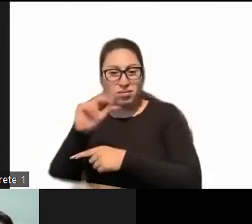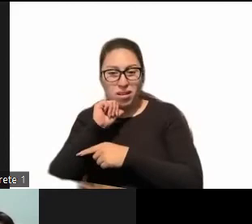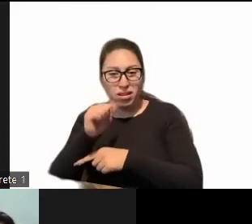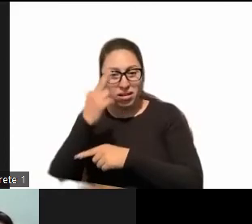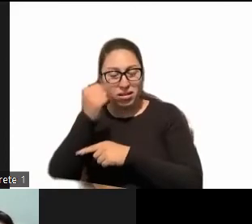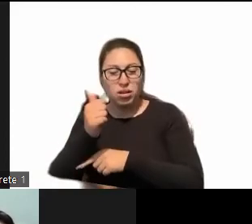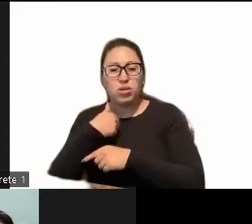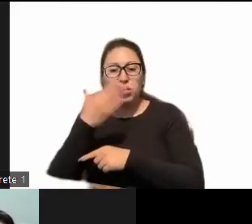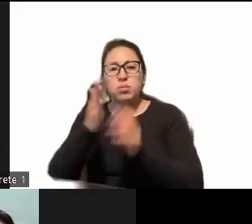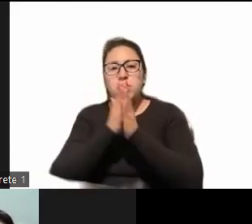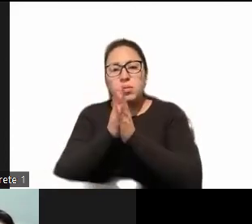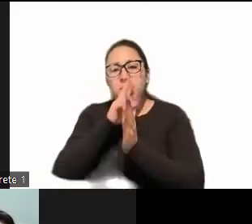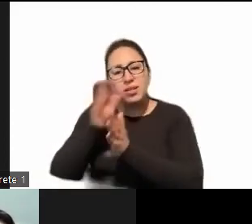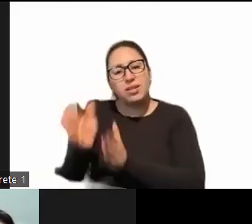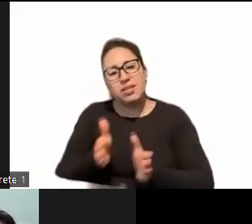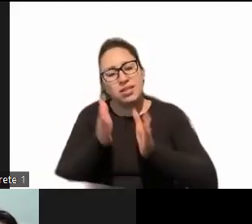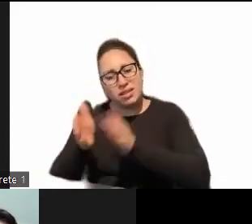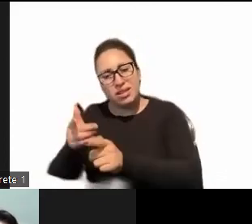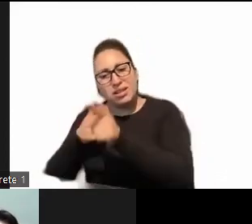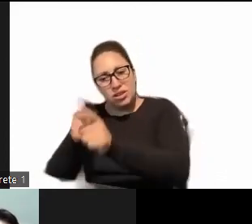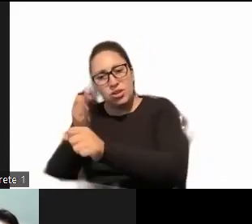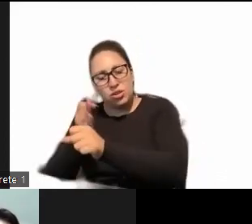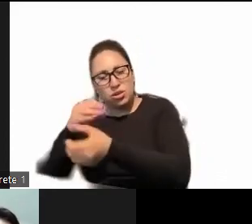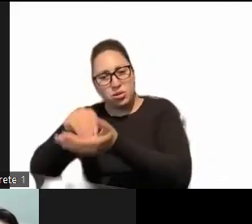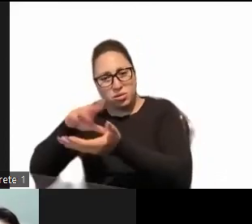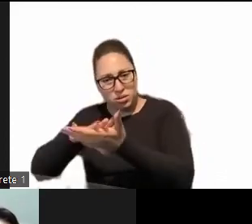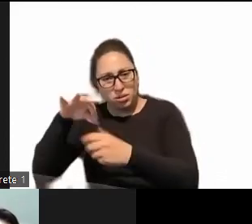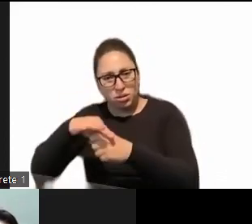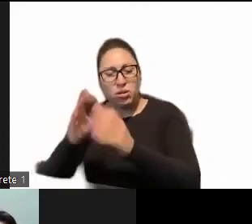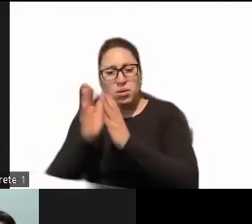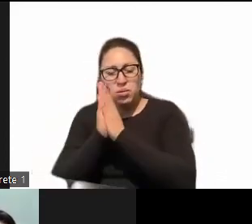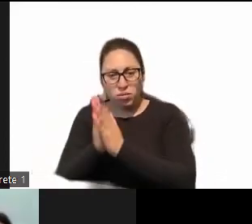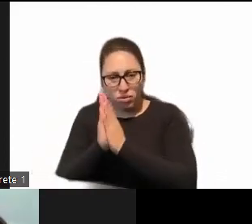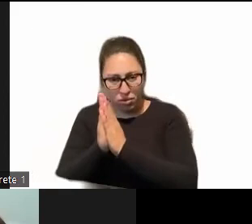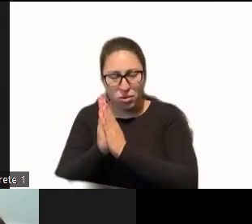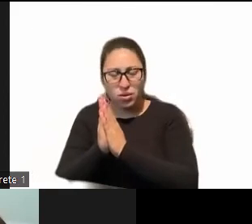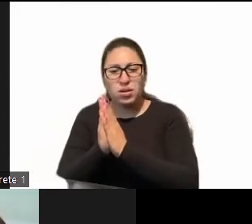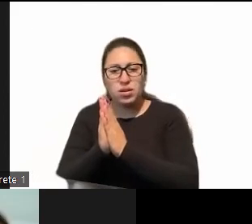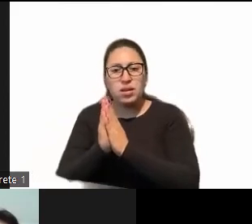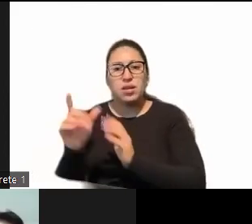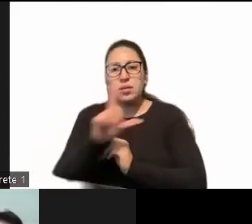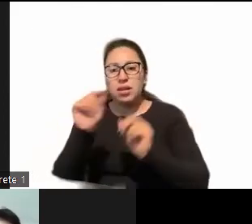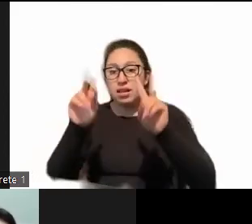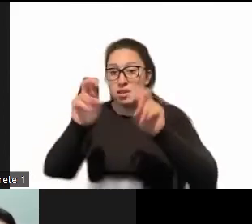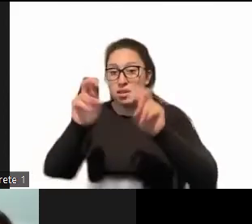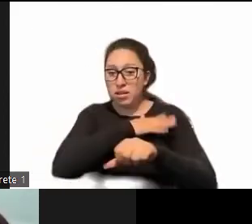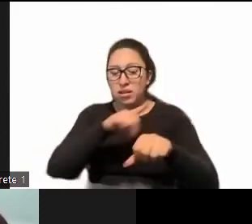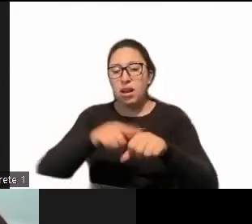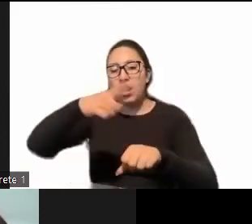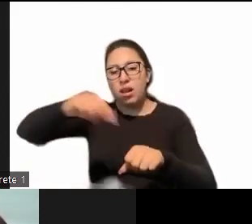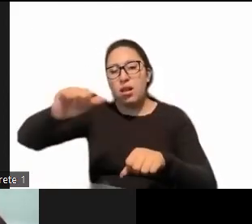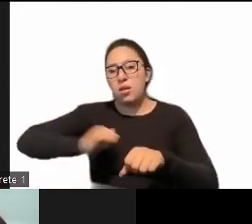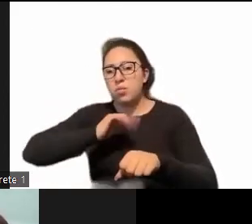que vayamos a la votación del dictamen y en asuntos generales expongan todo lo